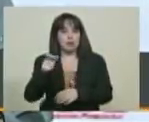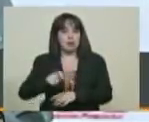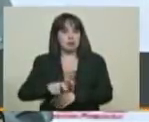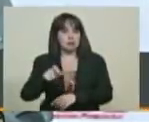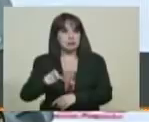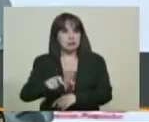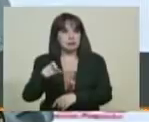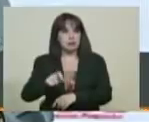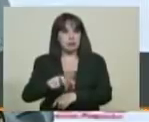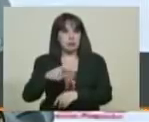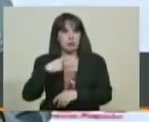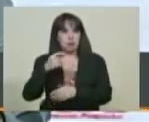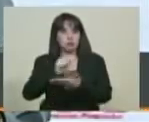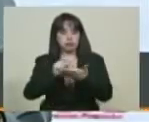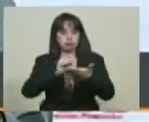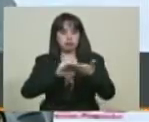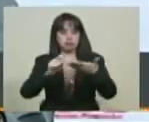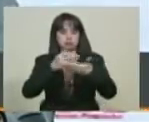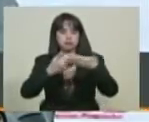Necesitamos el papel